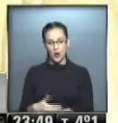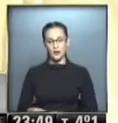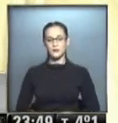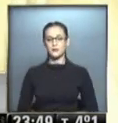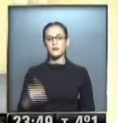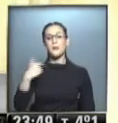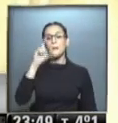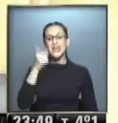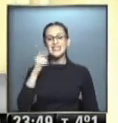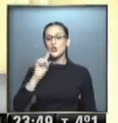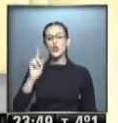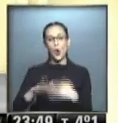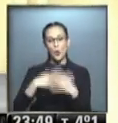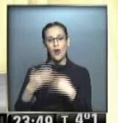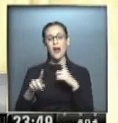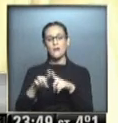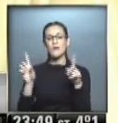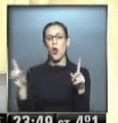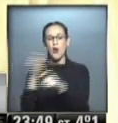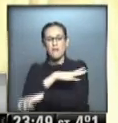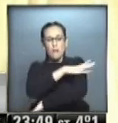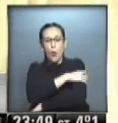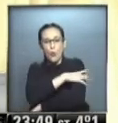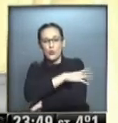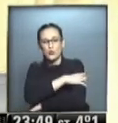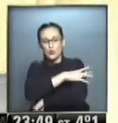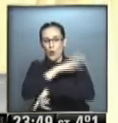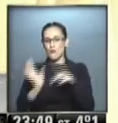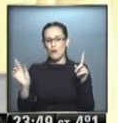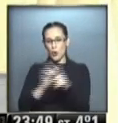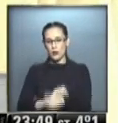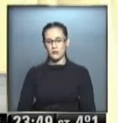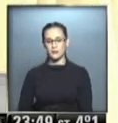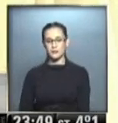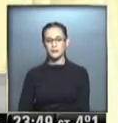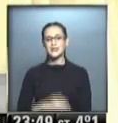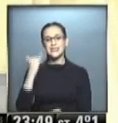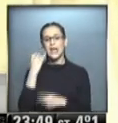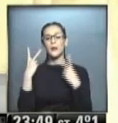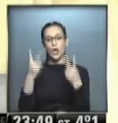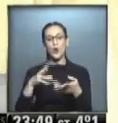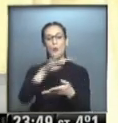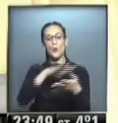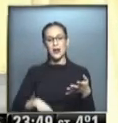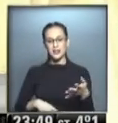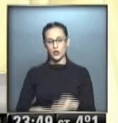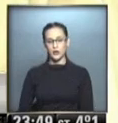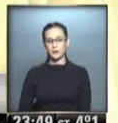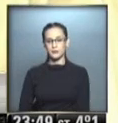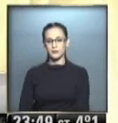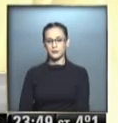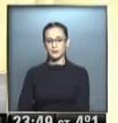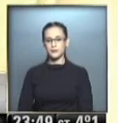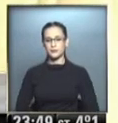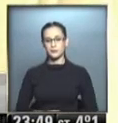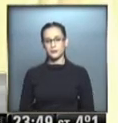inicial. Y Messi no va a estar por una sobrecarga muscular y lo quiere cuidar. Ya, de hecho, ya está en Barcelona. No solo cuando siete en campo. Habló Messi en la jornada de